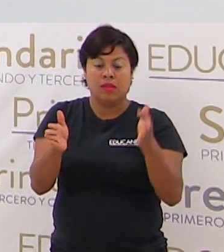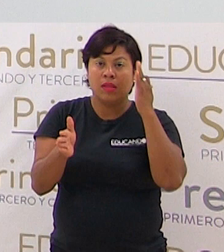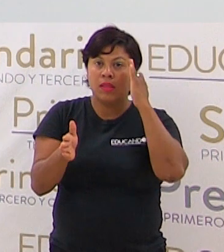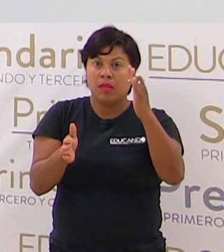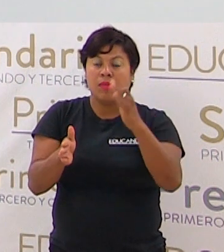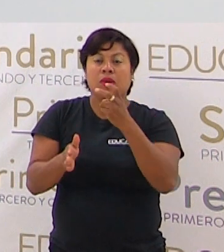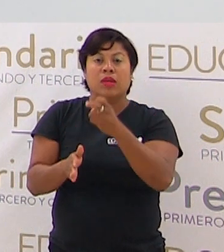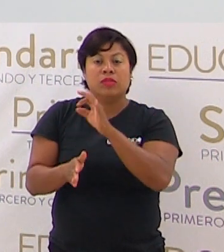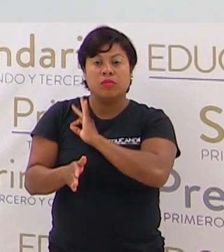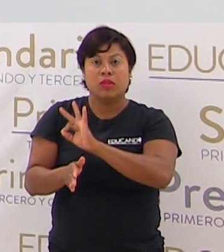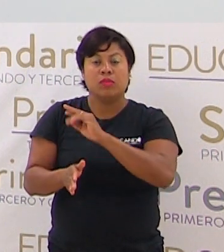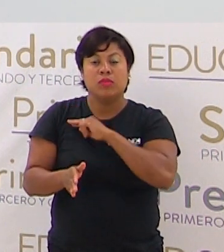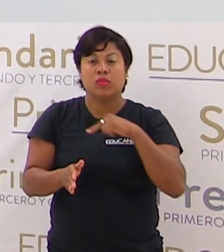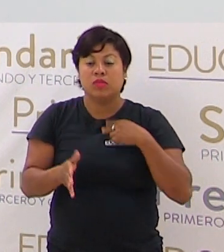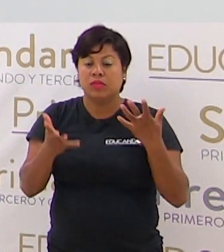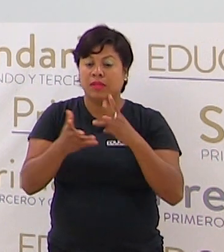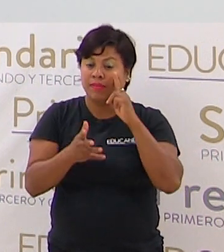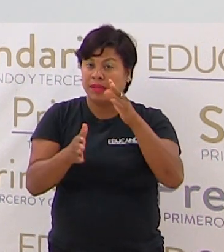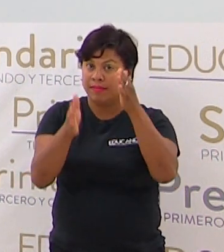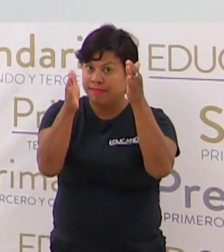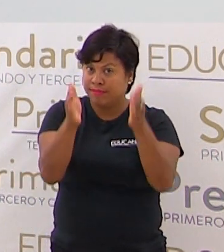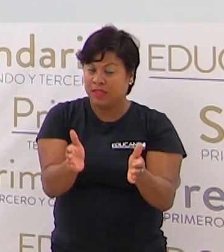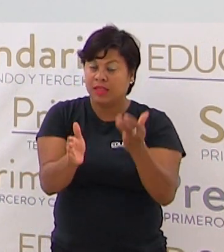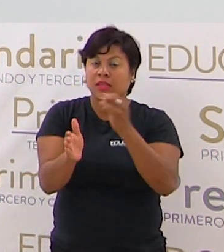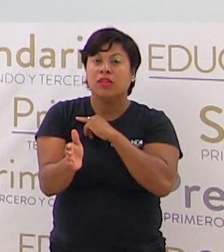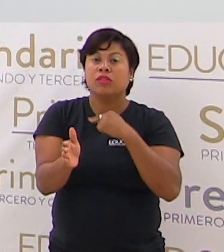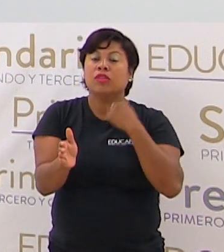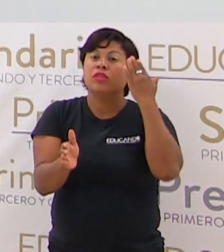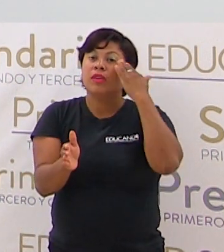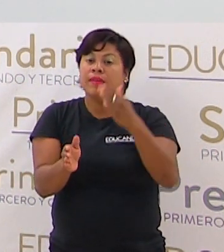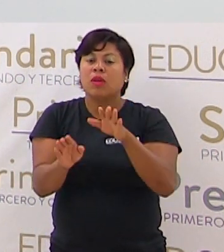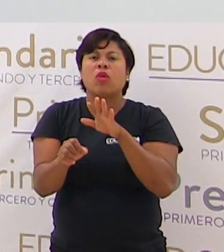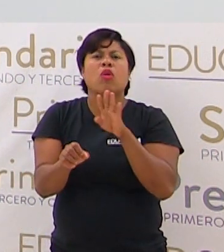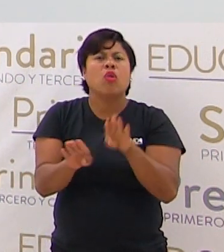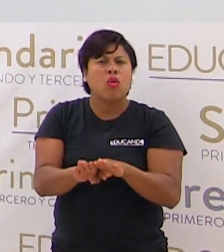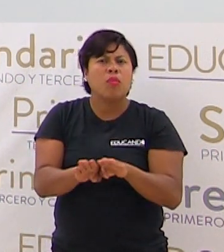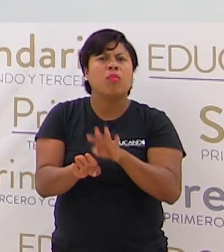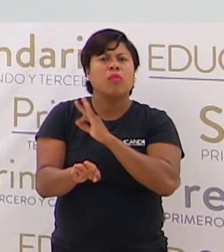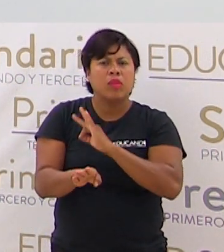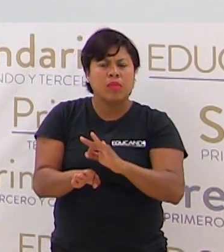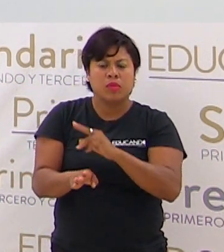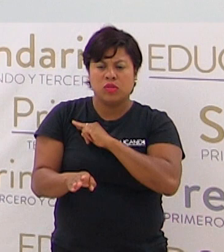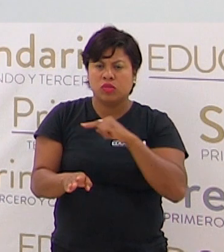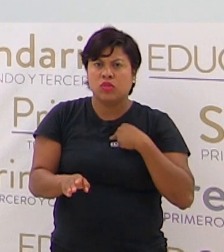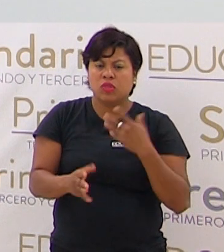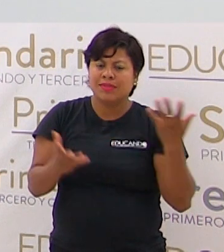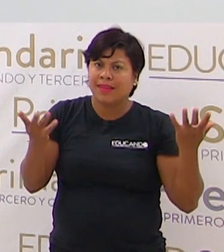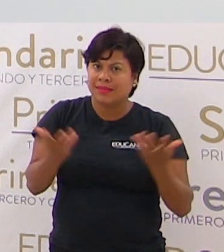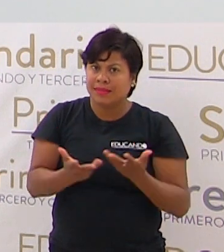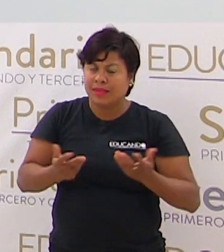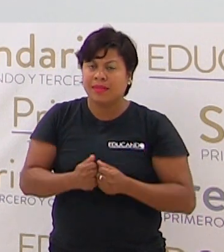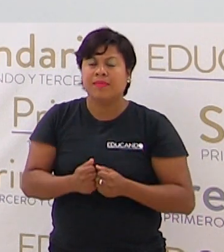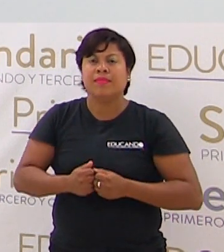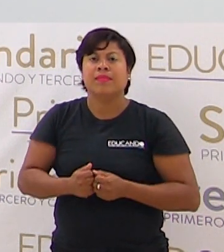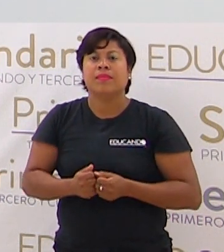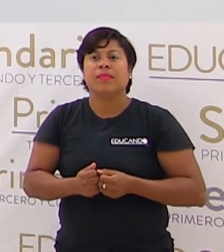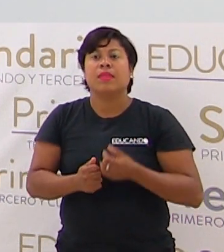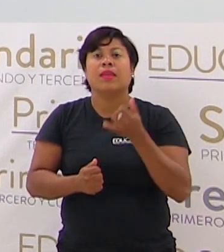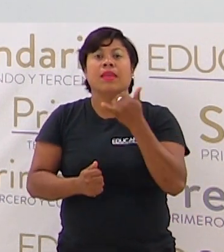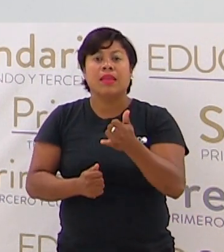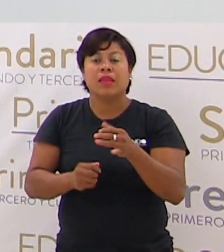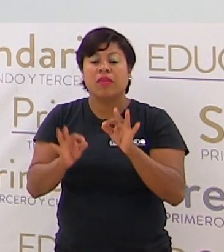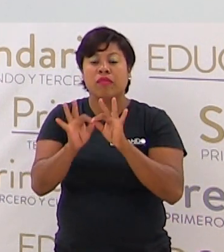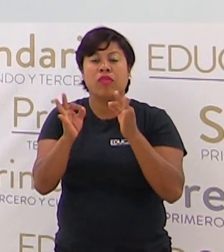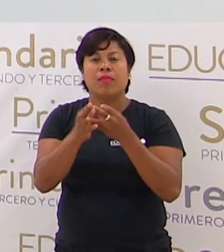del tiempo nos va a permitir ubicar y saber de qué forma tenemos que expresarnos y